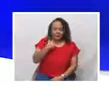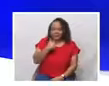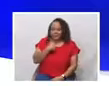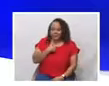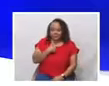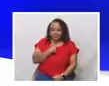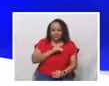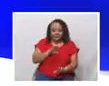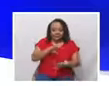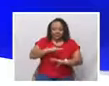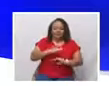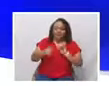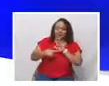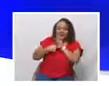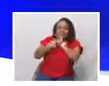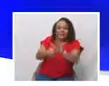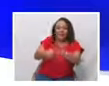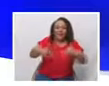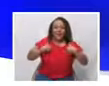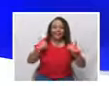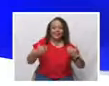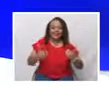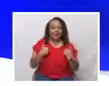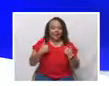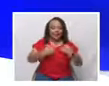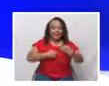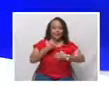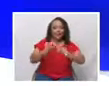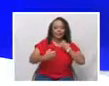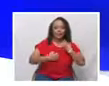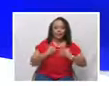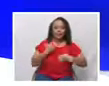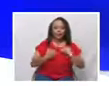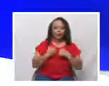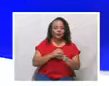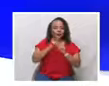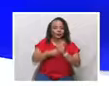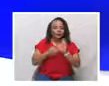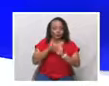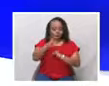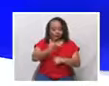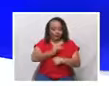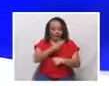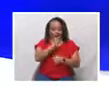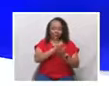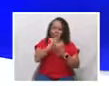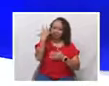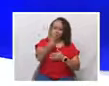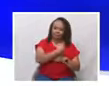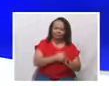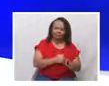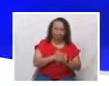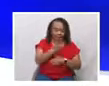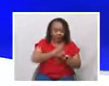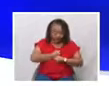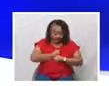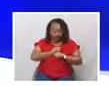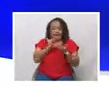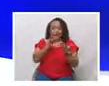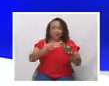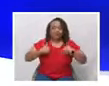reparo en demostrar la felicidad, la emoción, lo que significa sus medallas, y eso es lindo. O sea, cuando alguien explota en esa